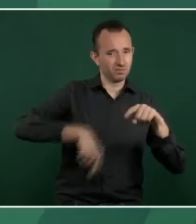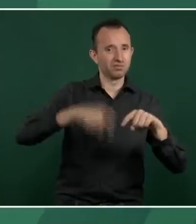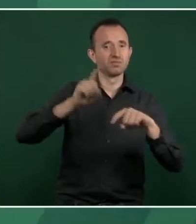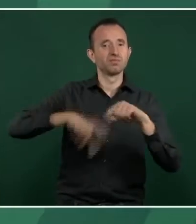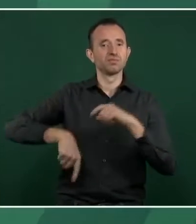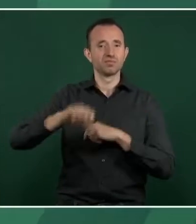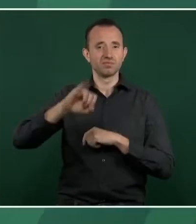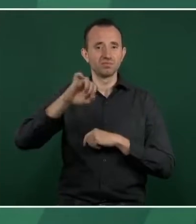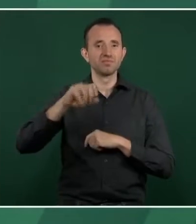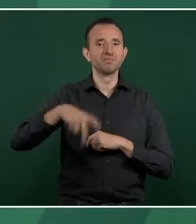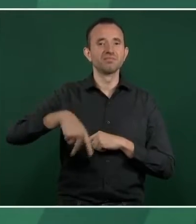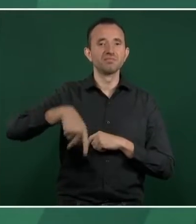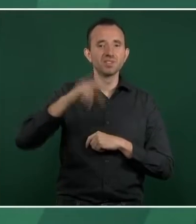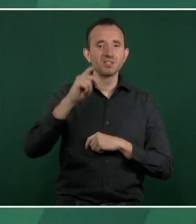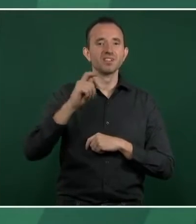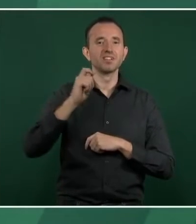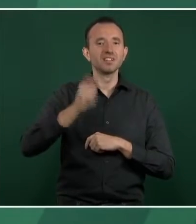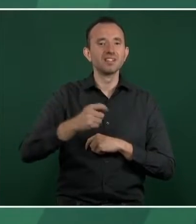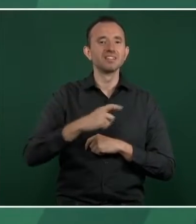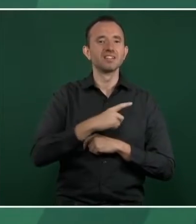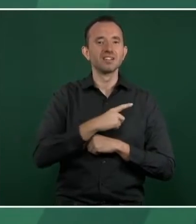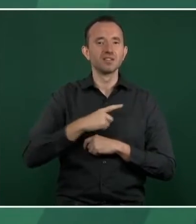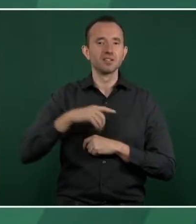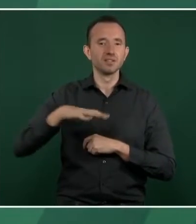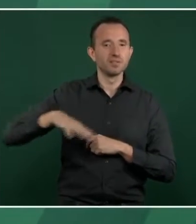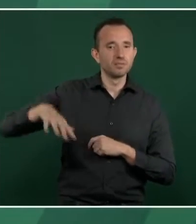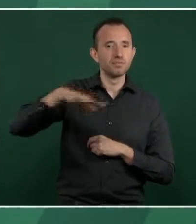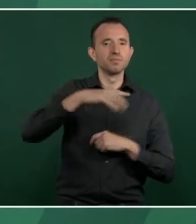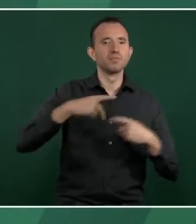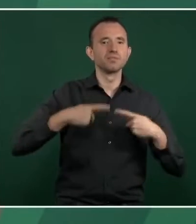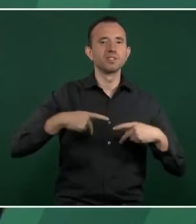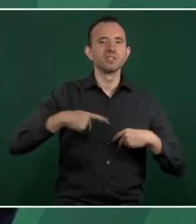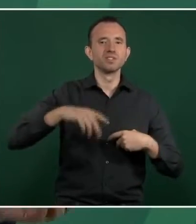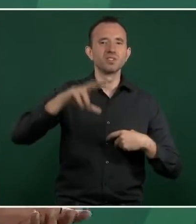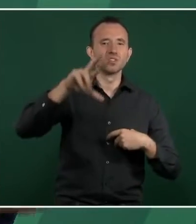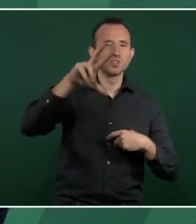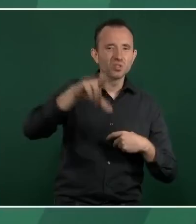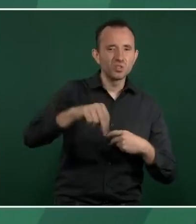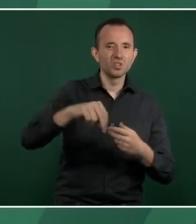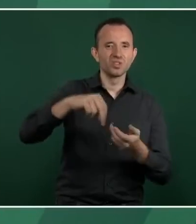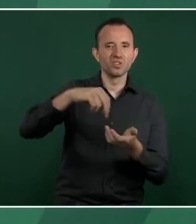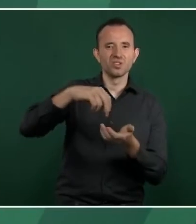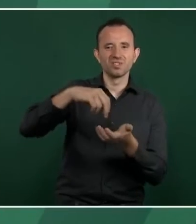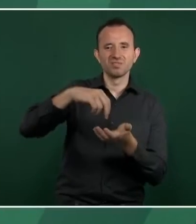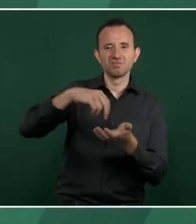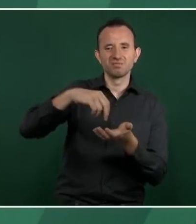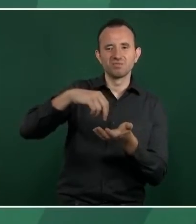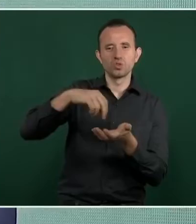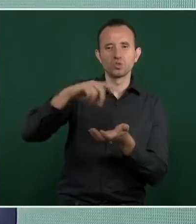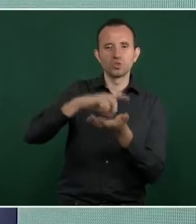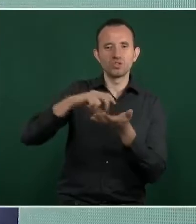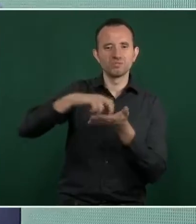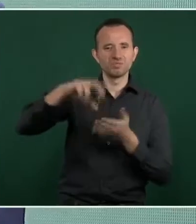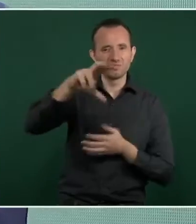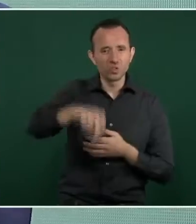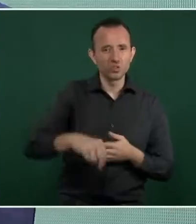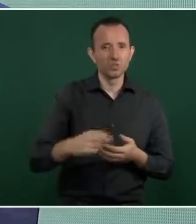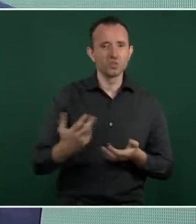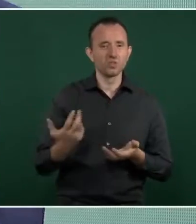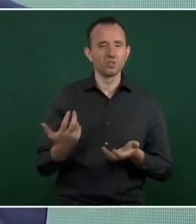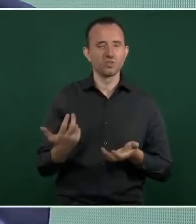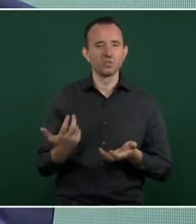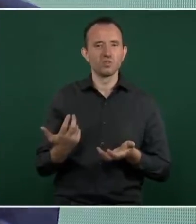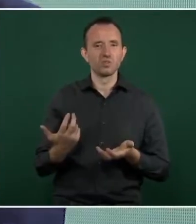consumidores. Eso es lo mejor. No es como el